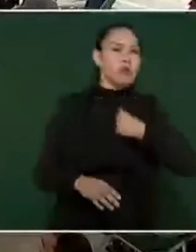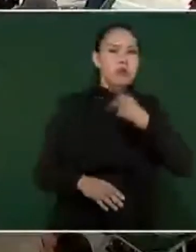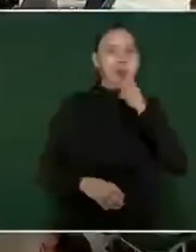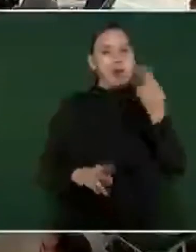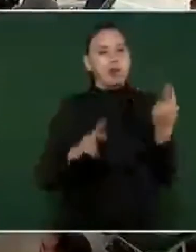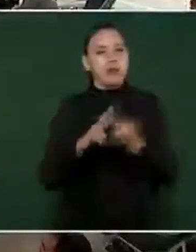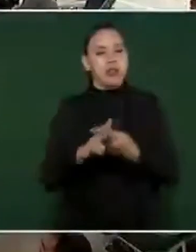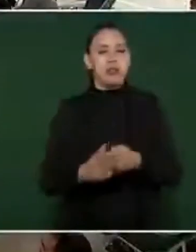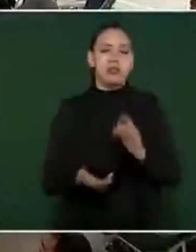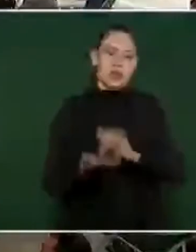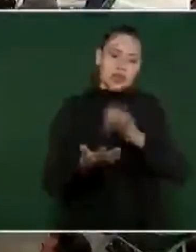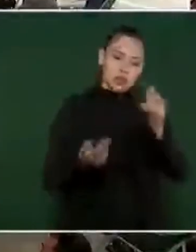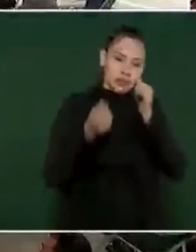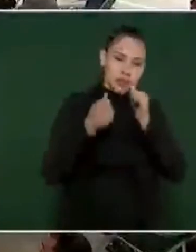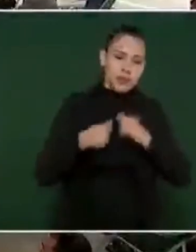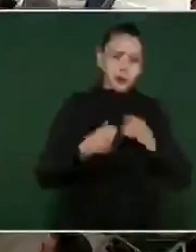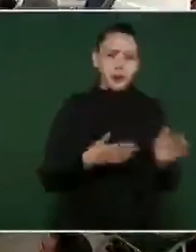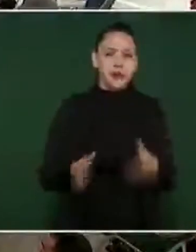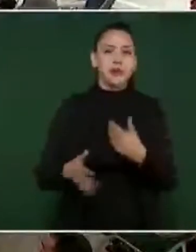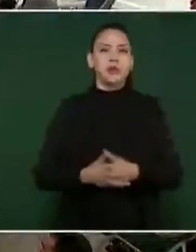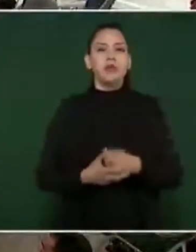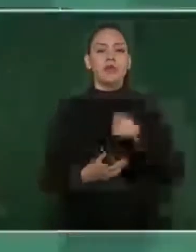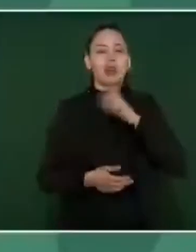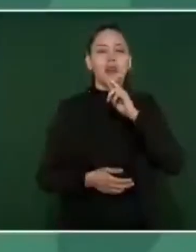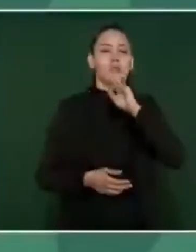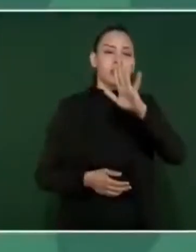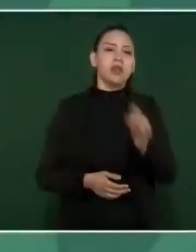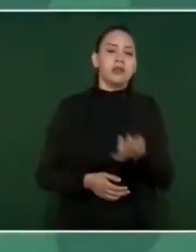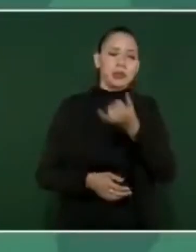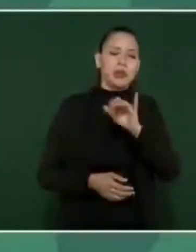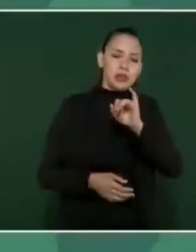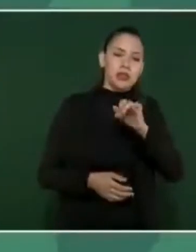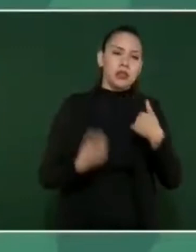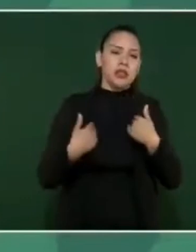sinceramente, al doctor, y